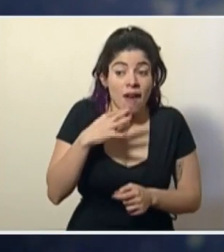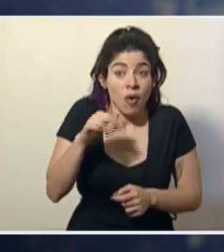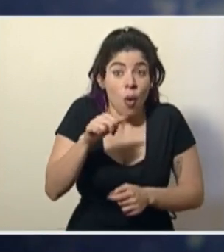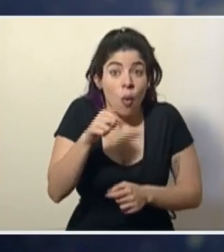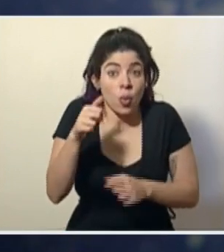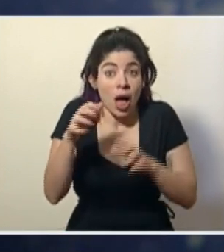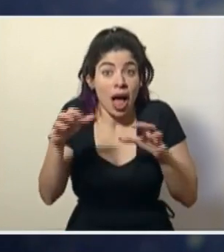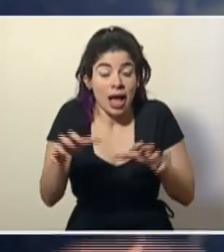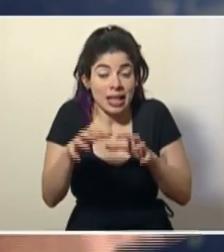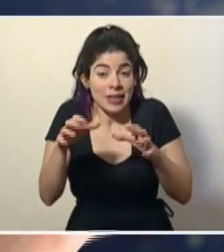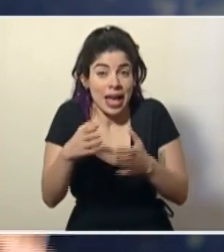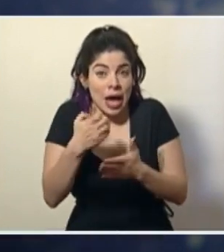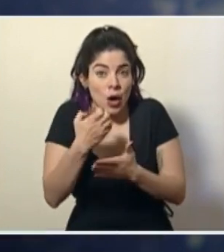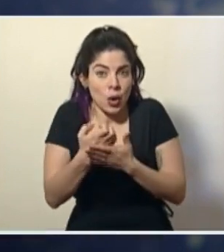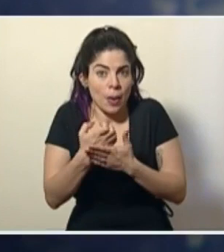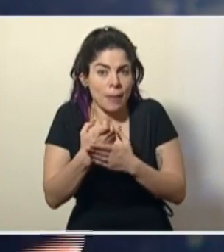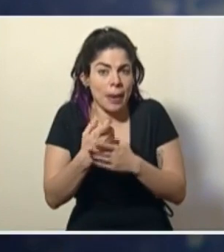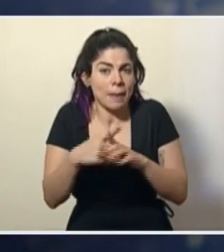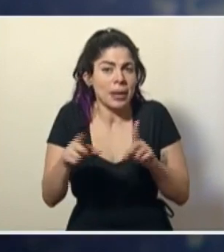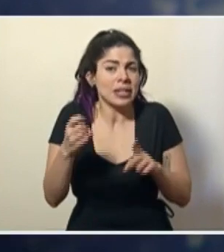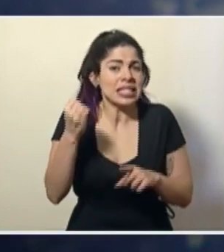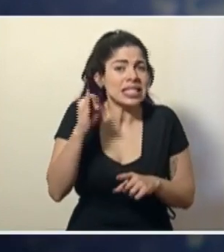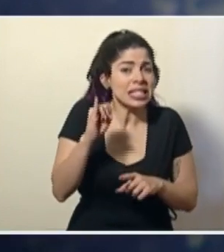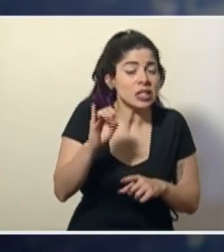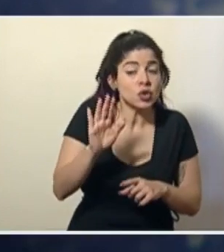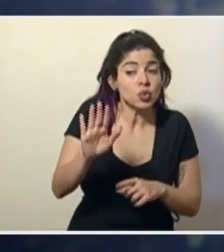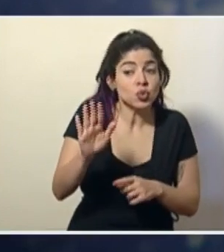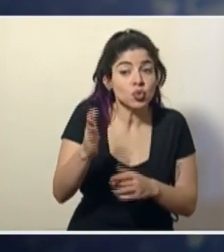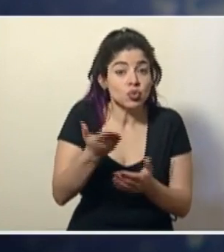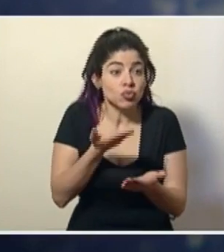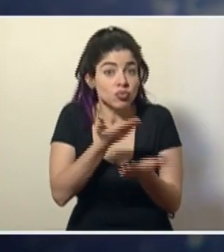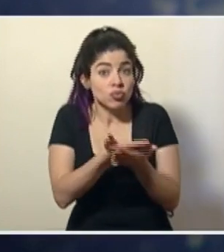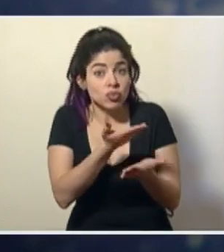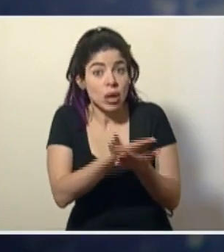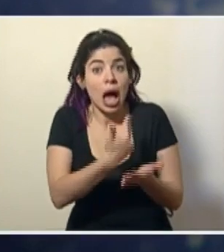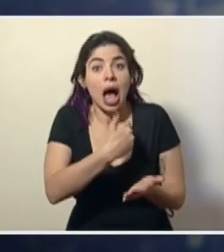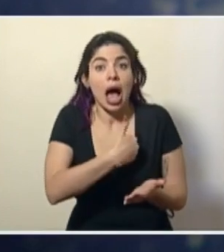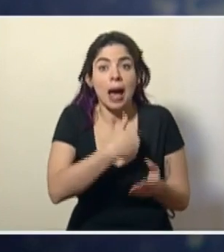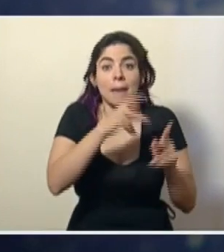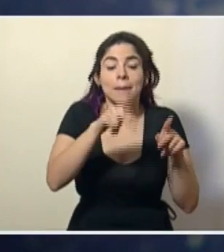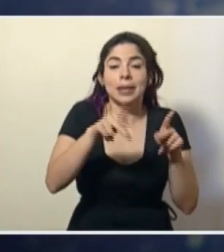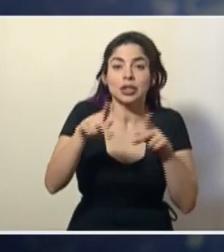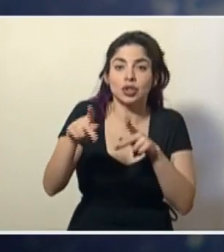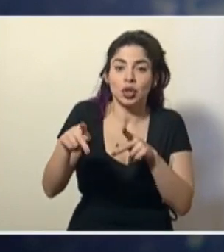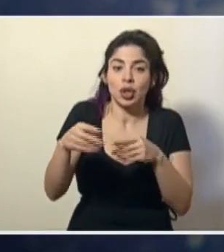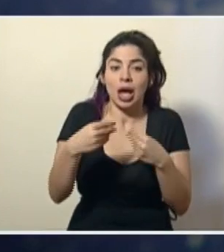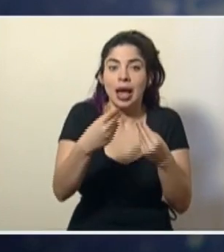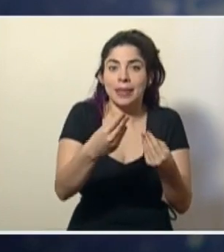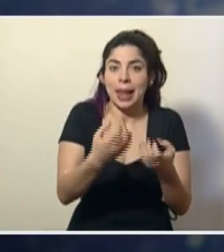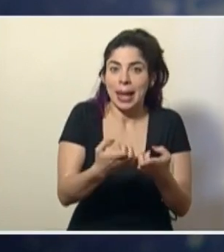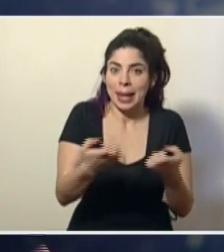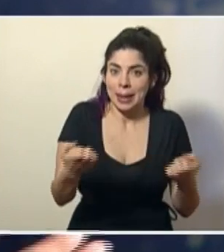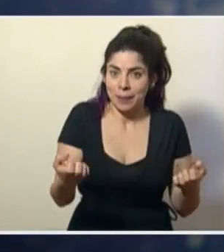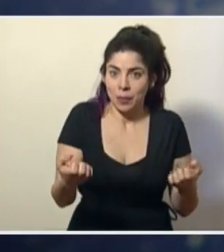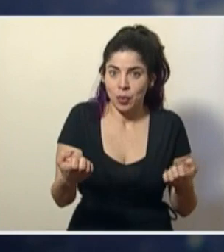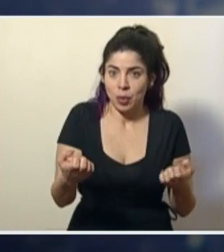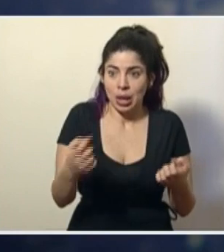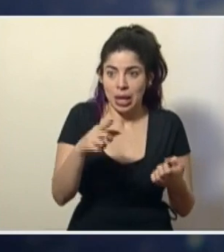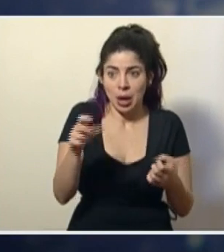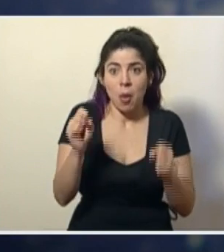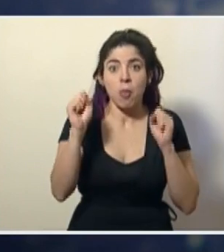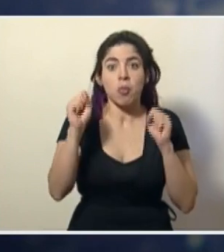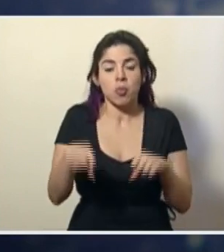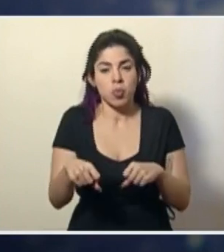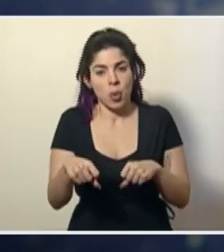tipo de actividades económicas, si dentro de los oferentes hay gente que provea el equipo y que pueda